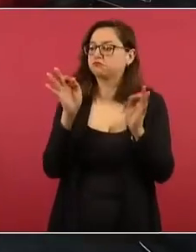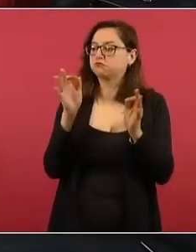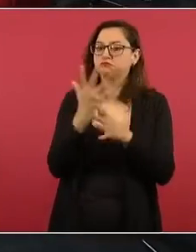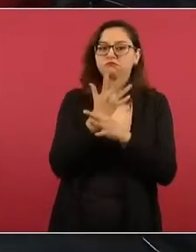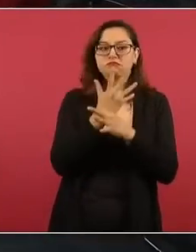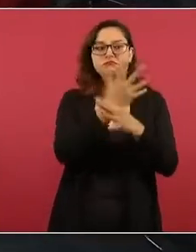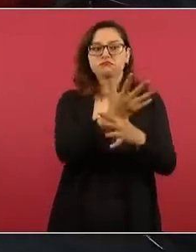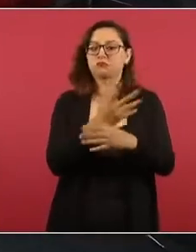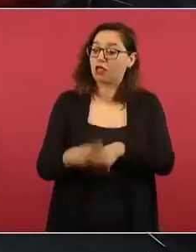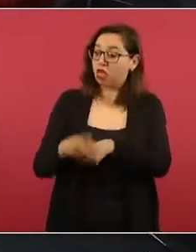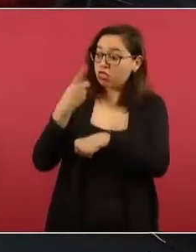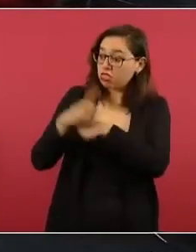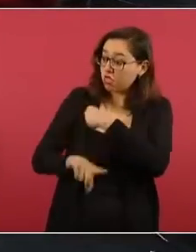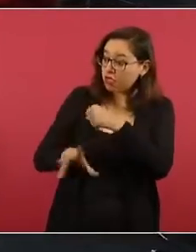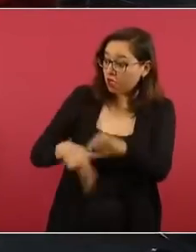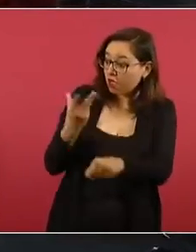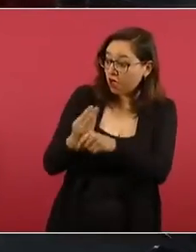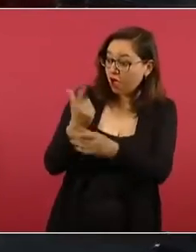todavía no hay